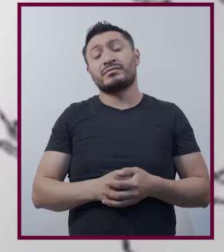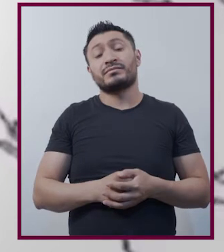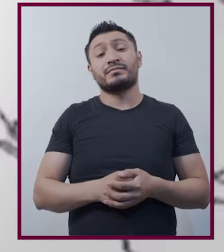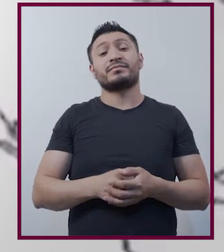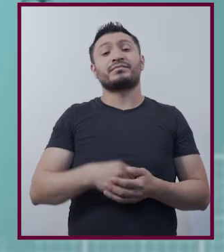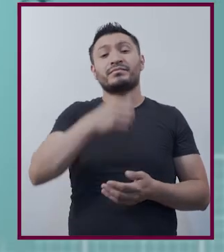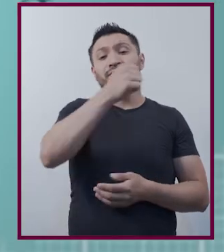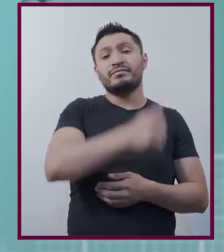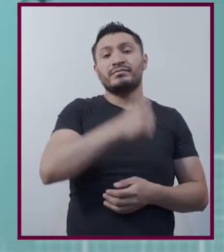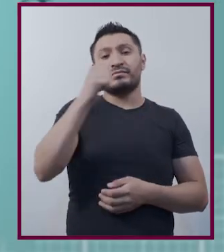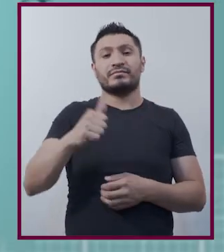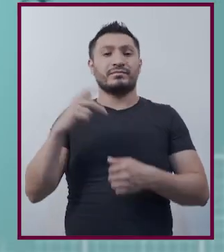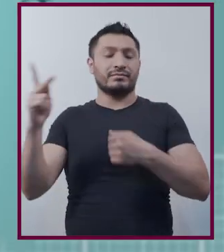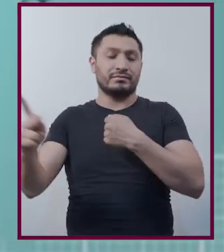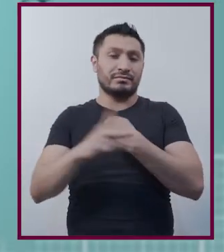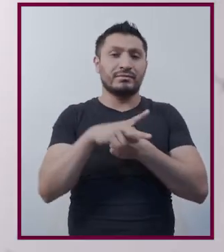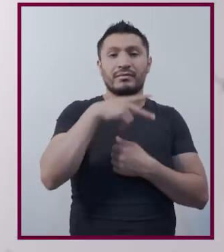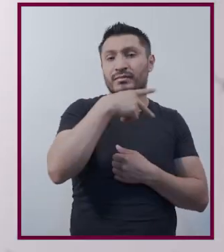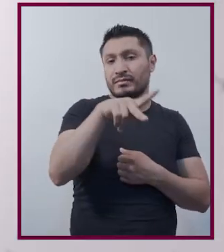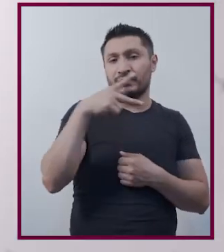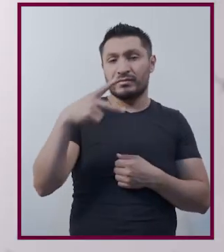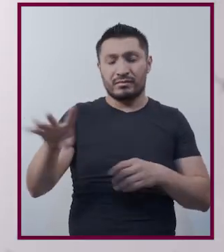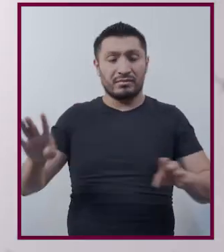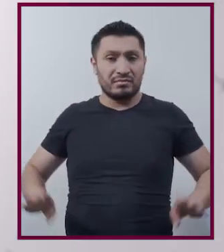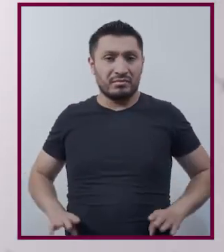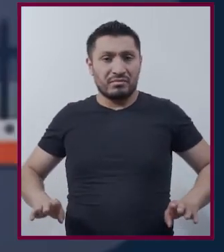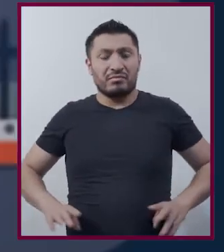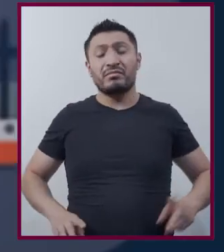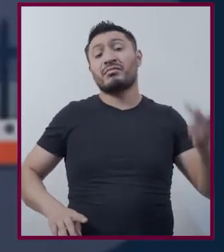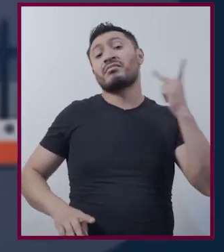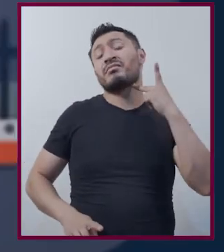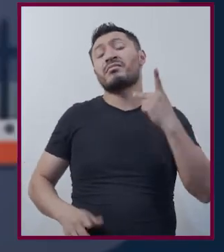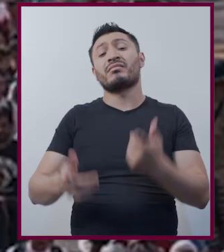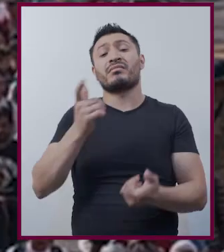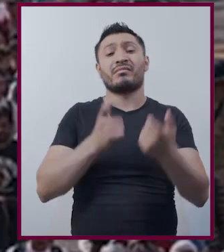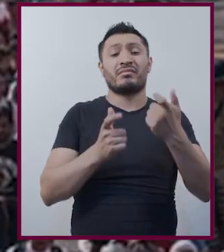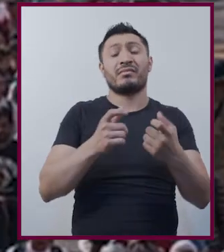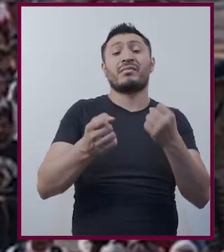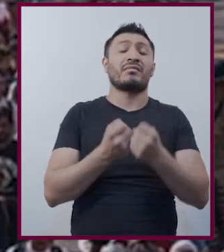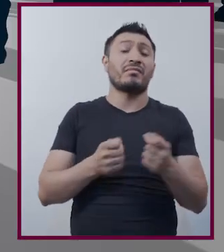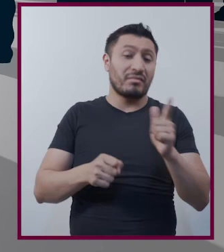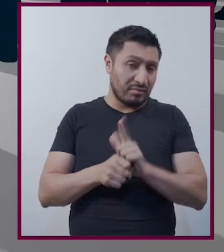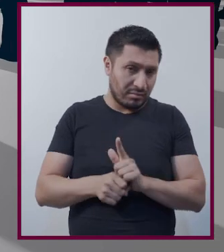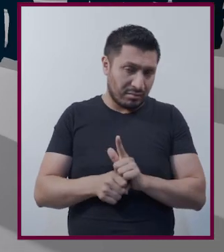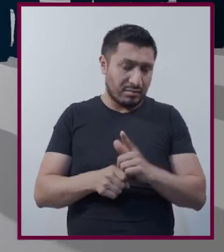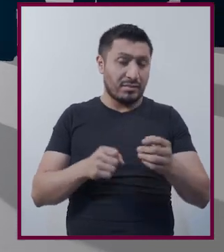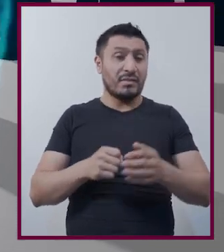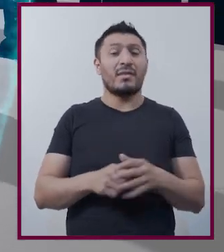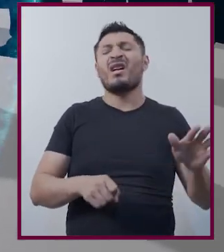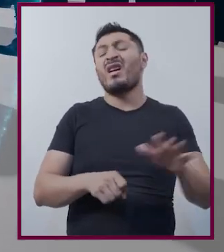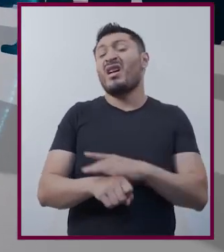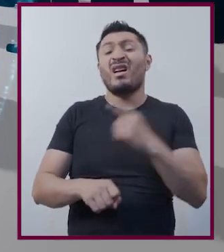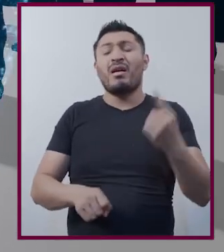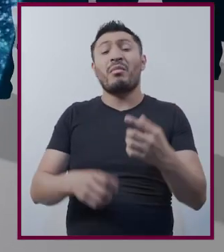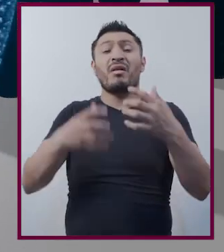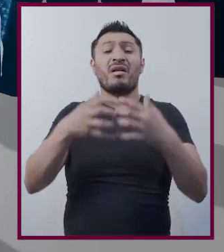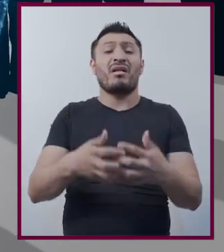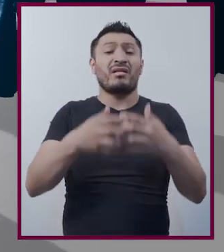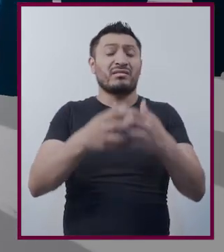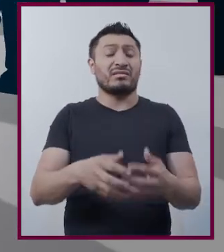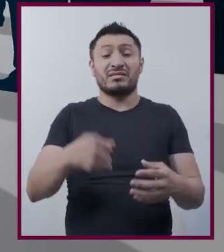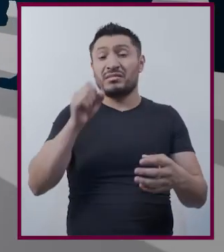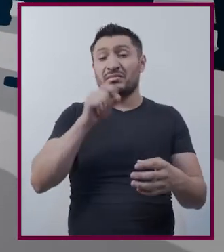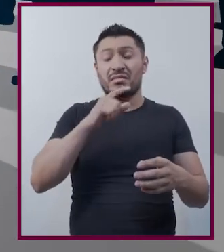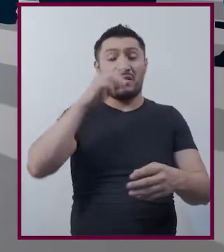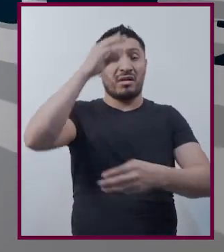que cada país cuenta con sus propias condiciones políticas, económicas y sociales. ¿Por qué un mismo sistema tendría